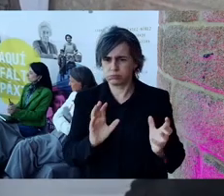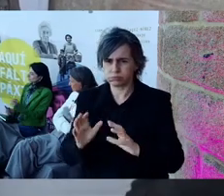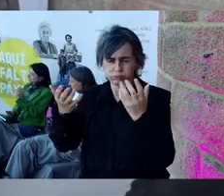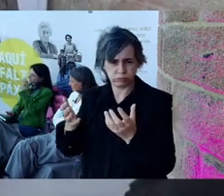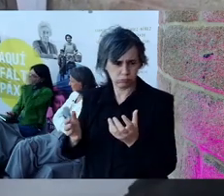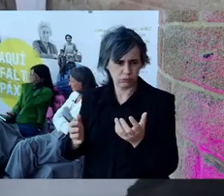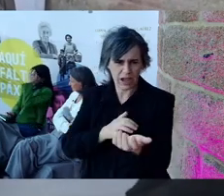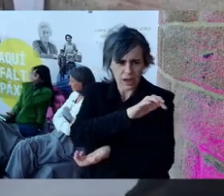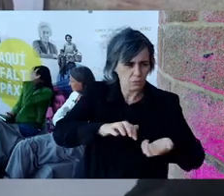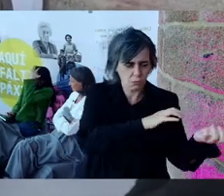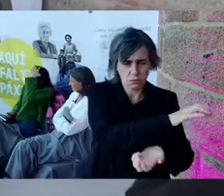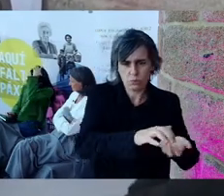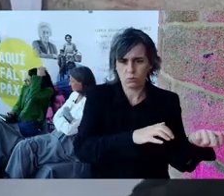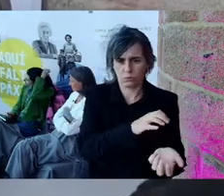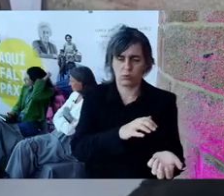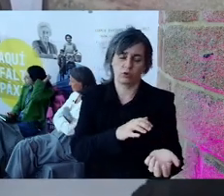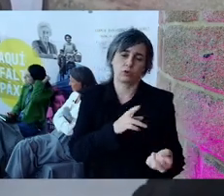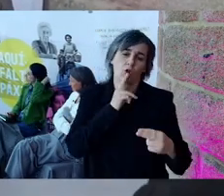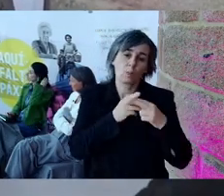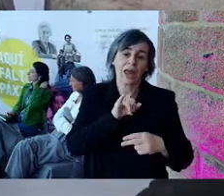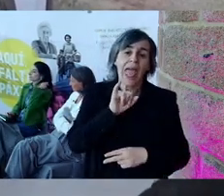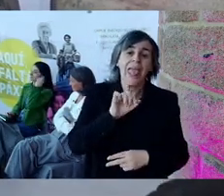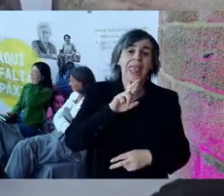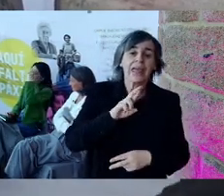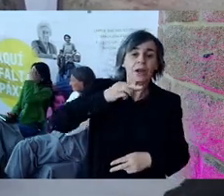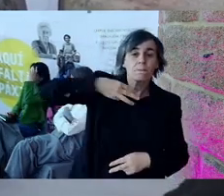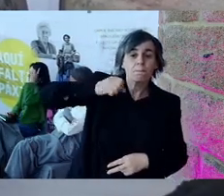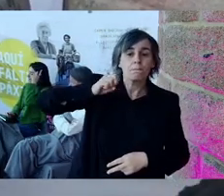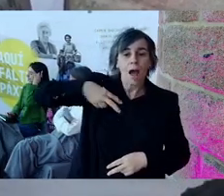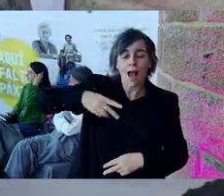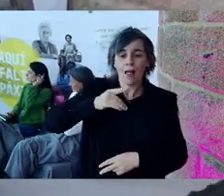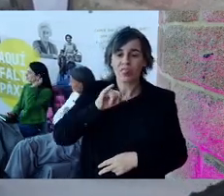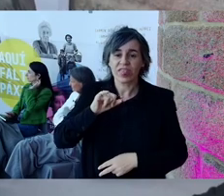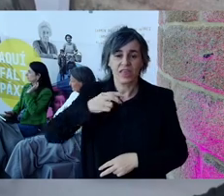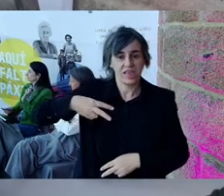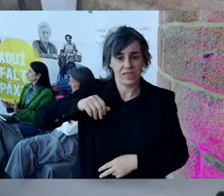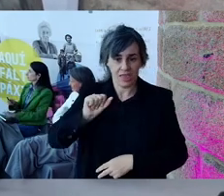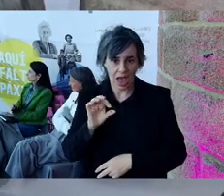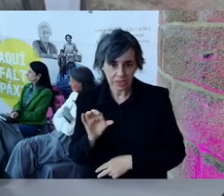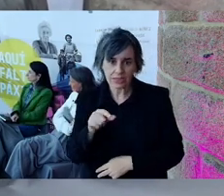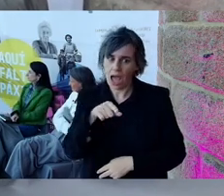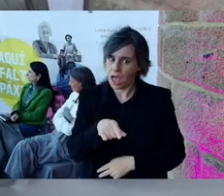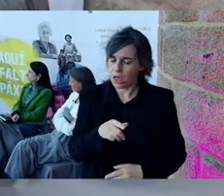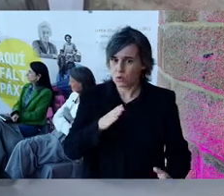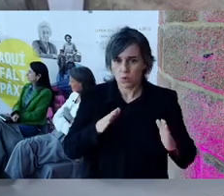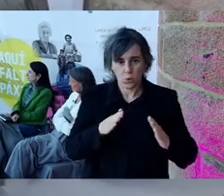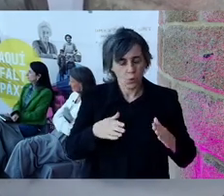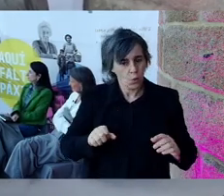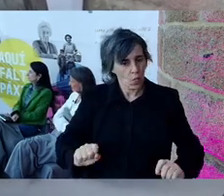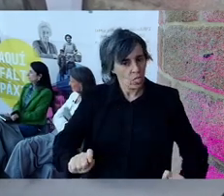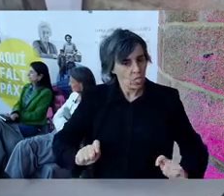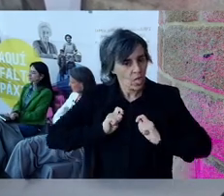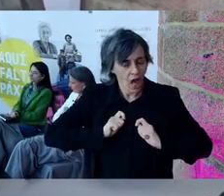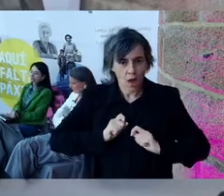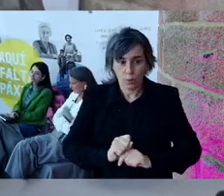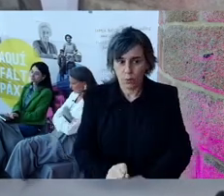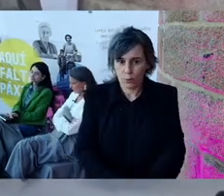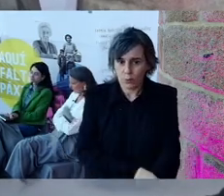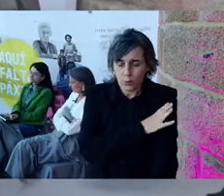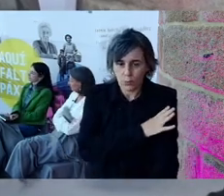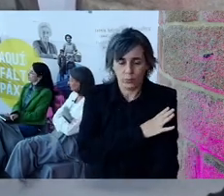toda Galicia, revoltas irmandiñas, e aí pasa un episodio que a min, a verdade, me sobrecolle. Non